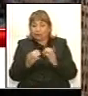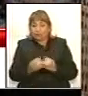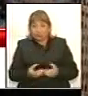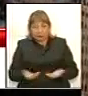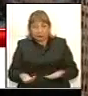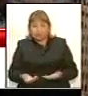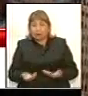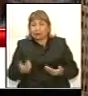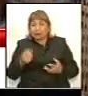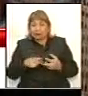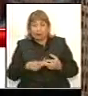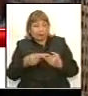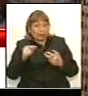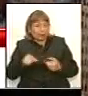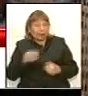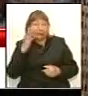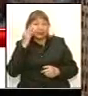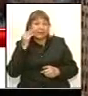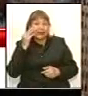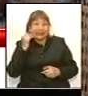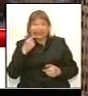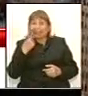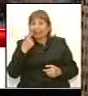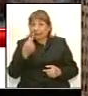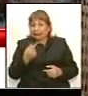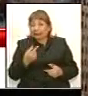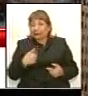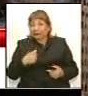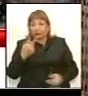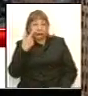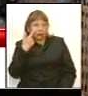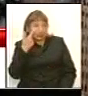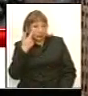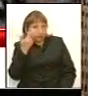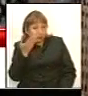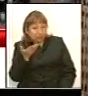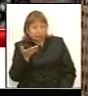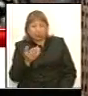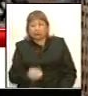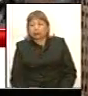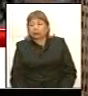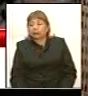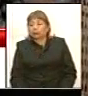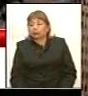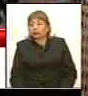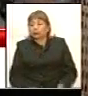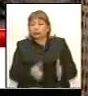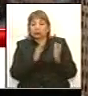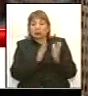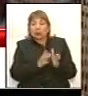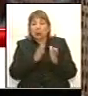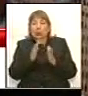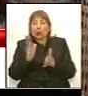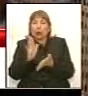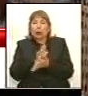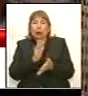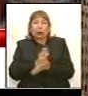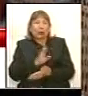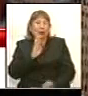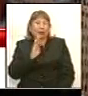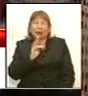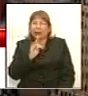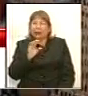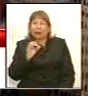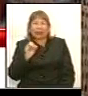A partir de estas experiencias que le he relatado, lo que he observado es que hay un trámite burocrático excesivo. El tema de